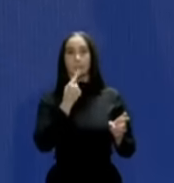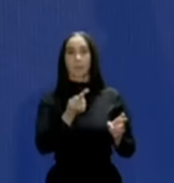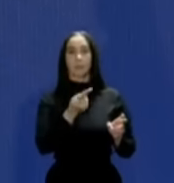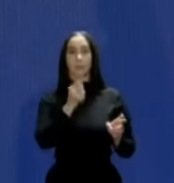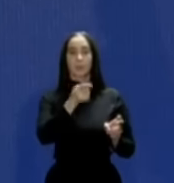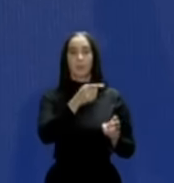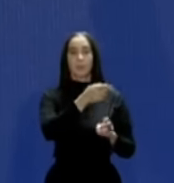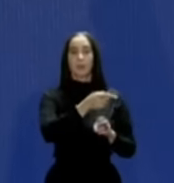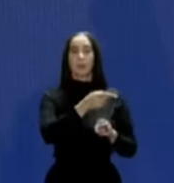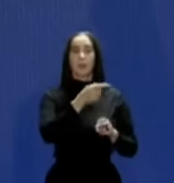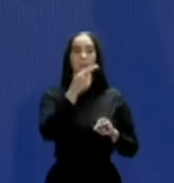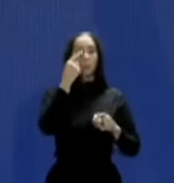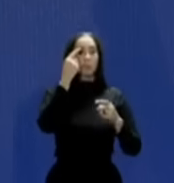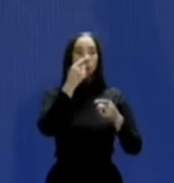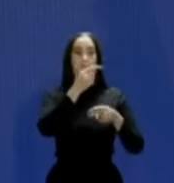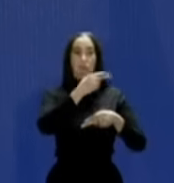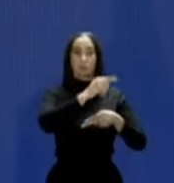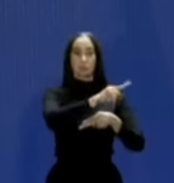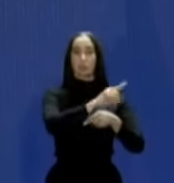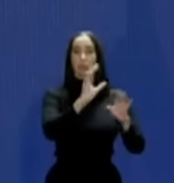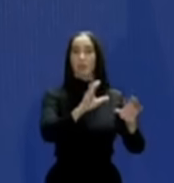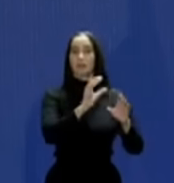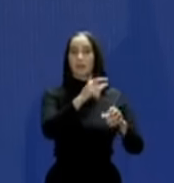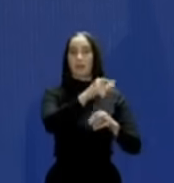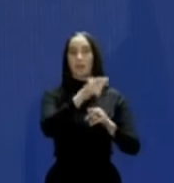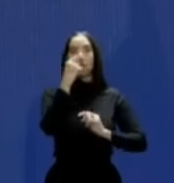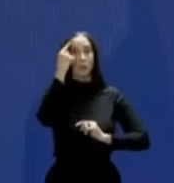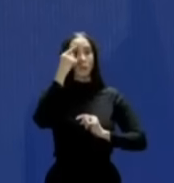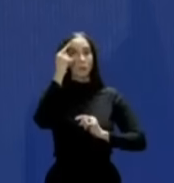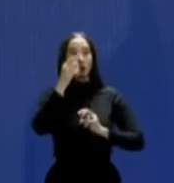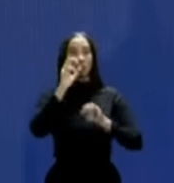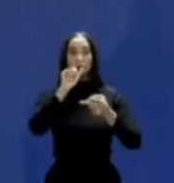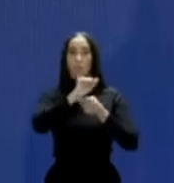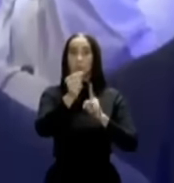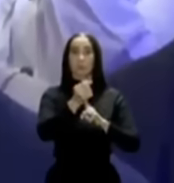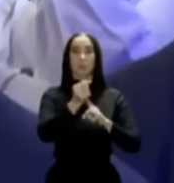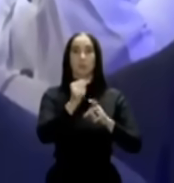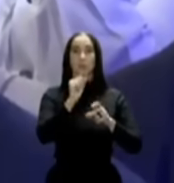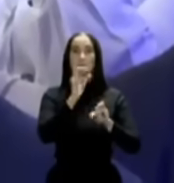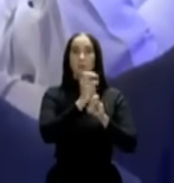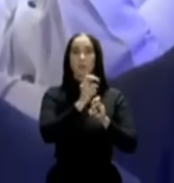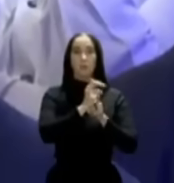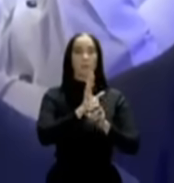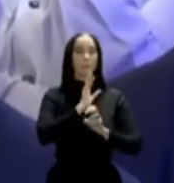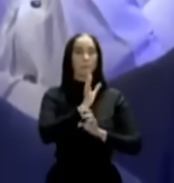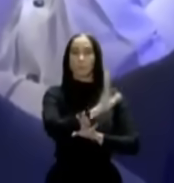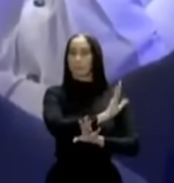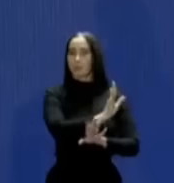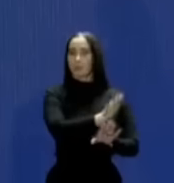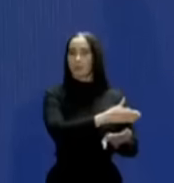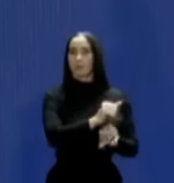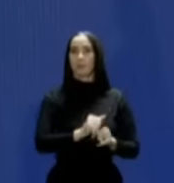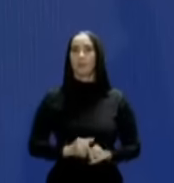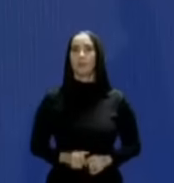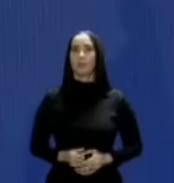él está haciendo lo que considere en una situación muy difícil, pero yo no quiero hacer comentarios más allá sobre esa decisión